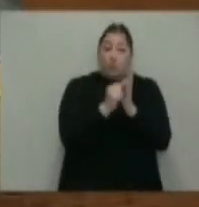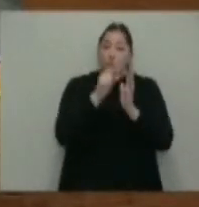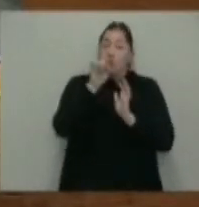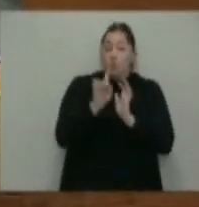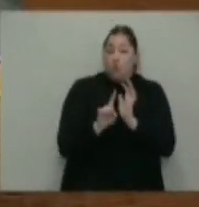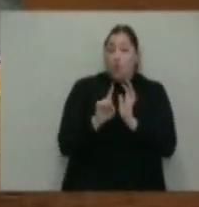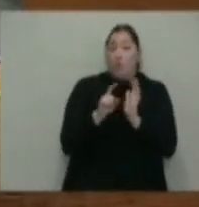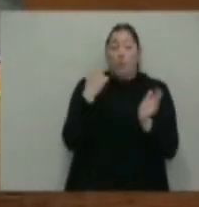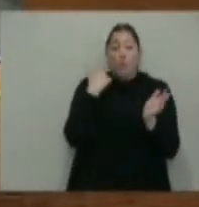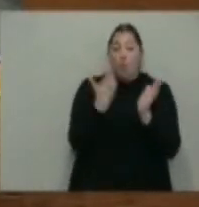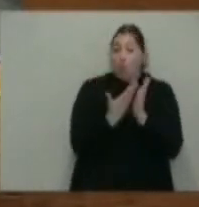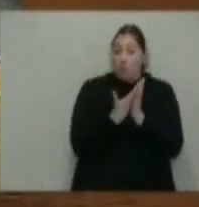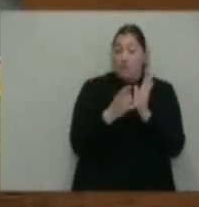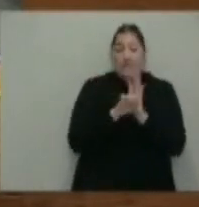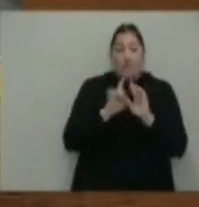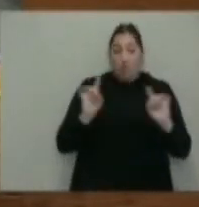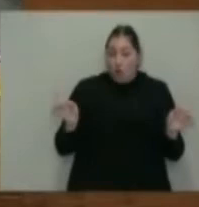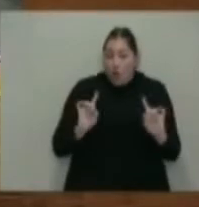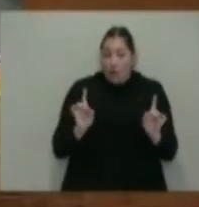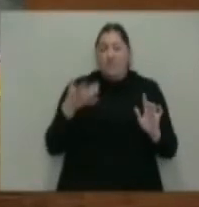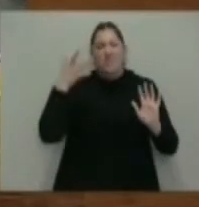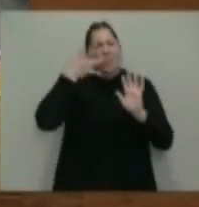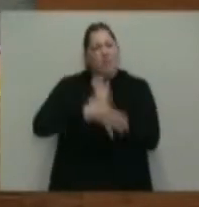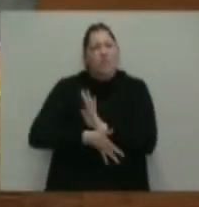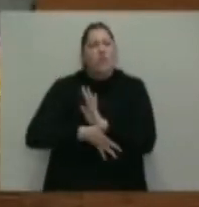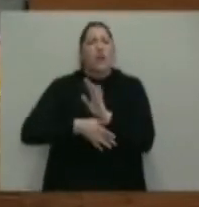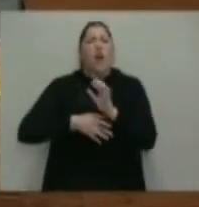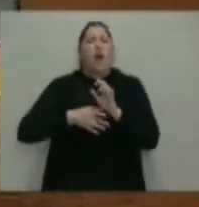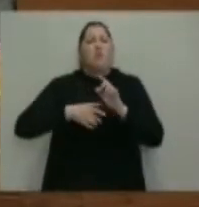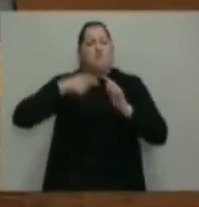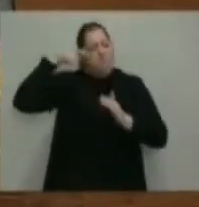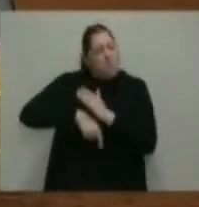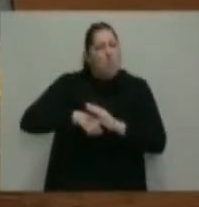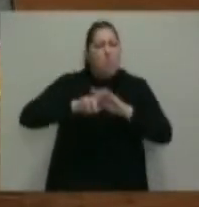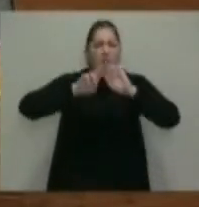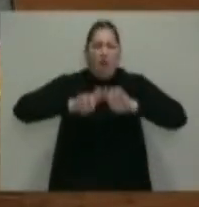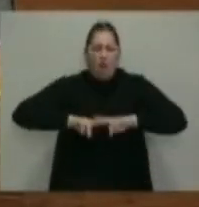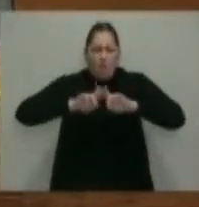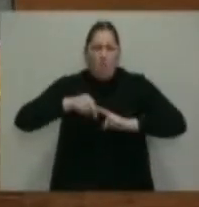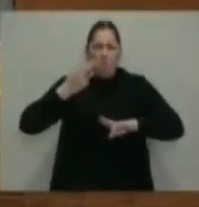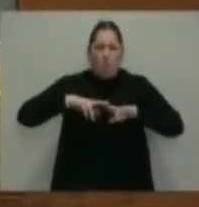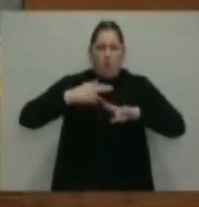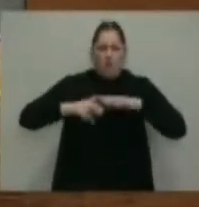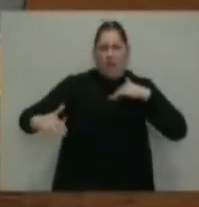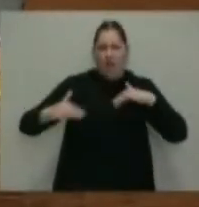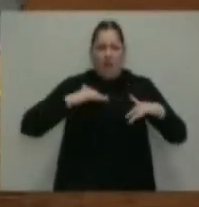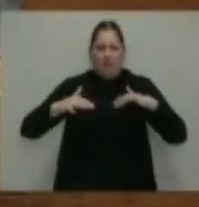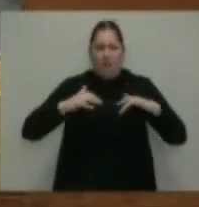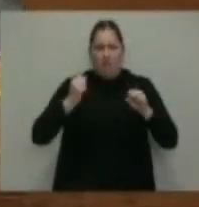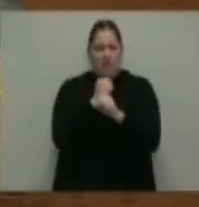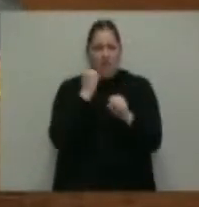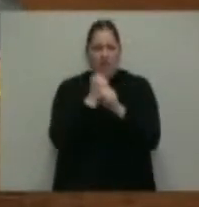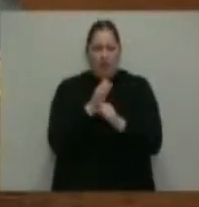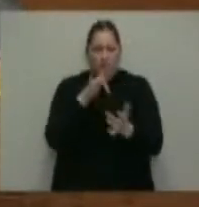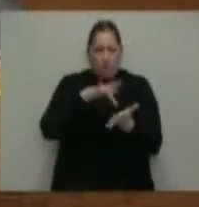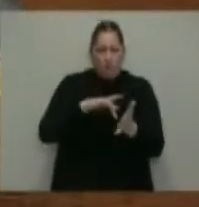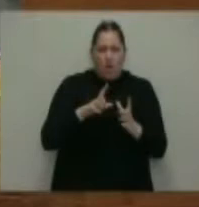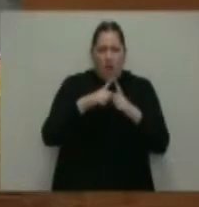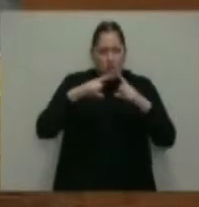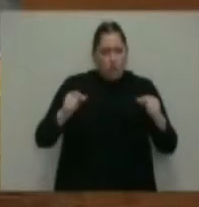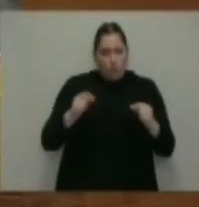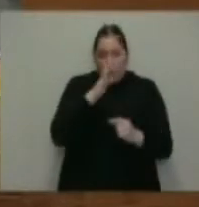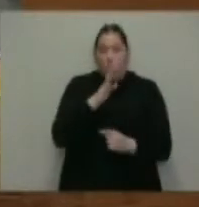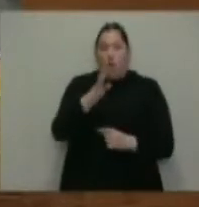esta proposición de ley que se someta a una profunda evaluación las políticas activas de empleo que se han desarrollado en Asturias, al menos durante los